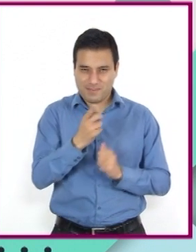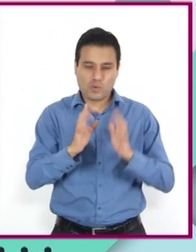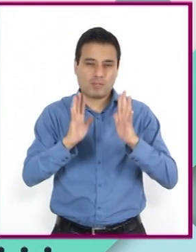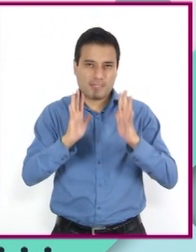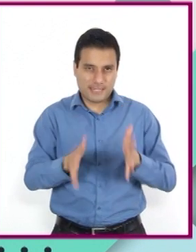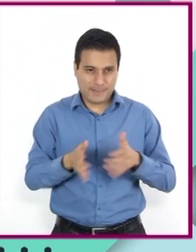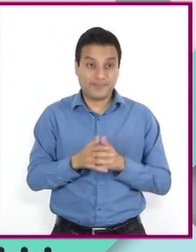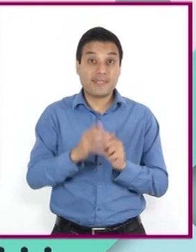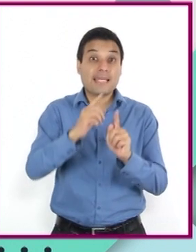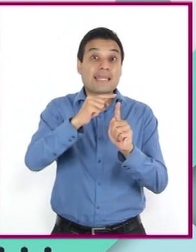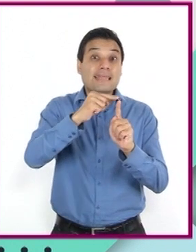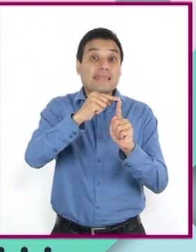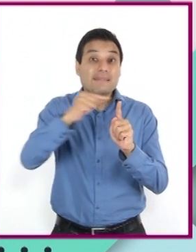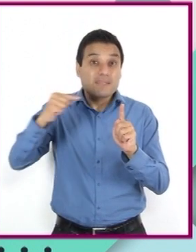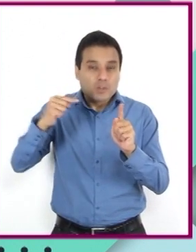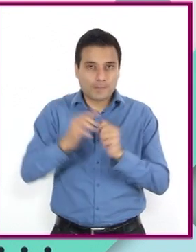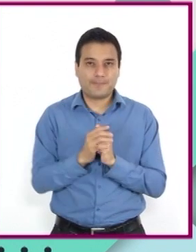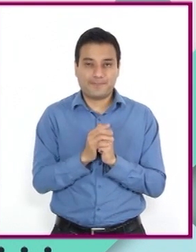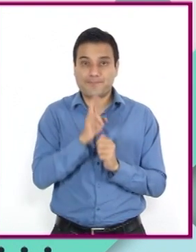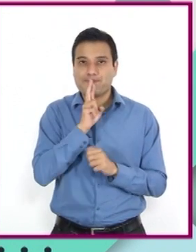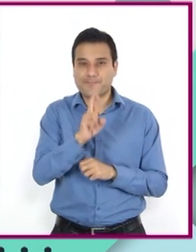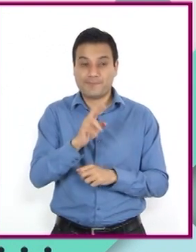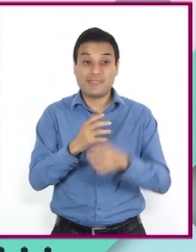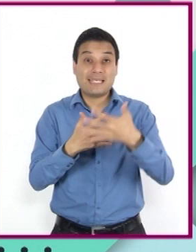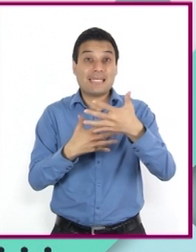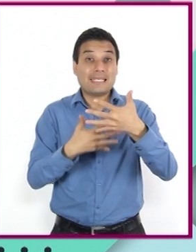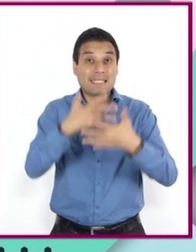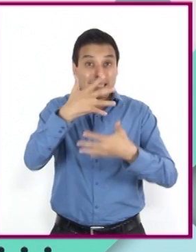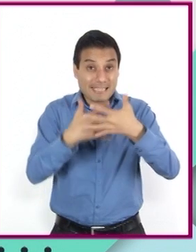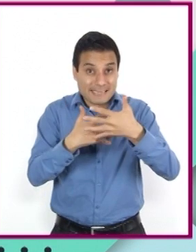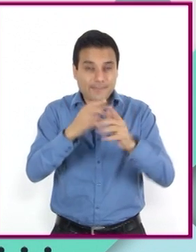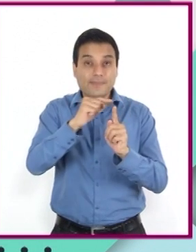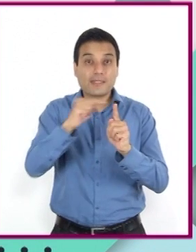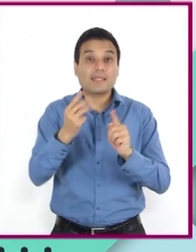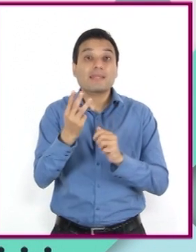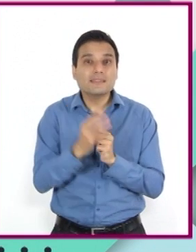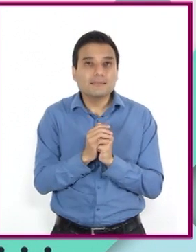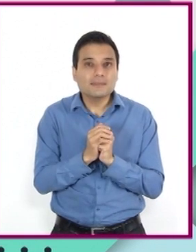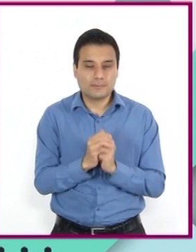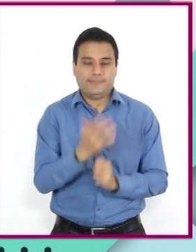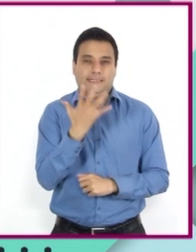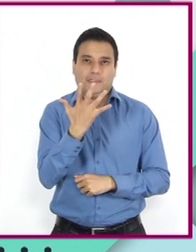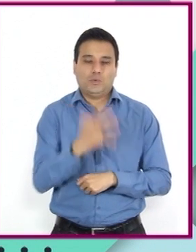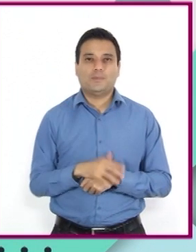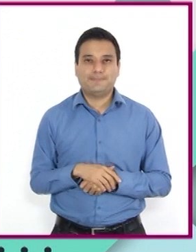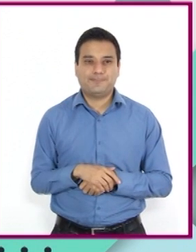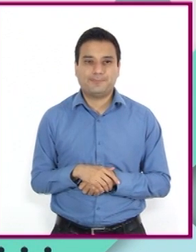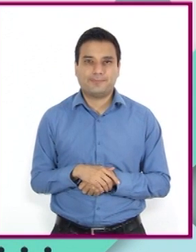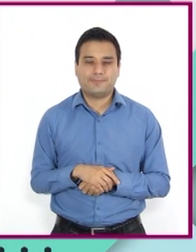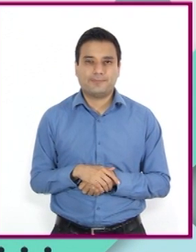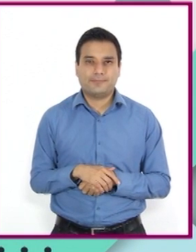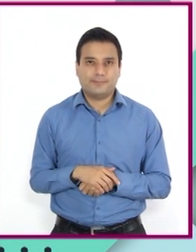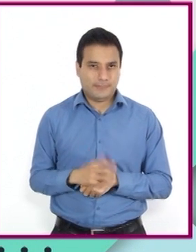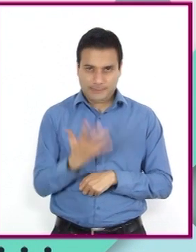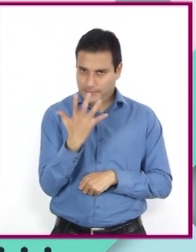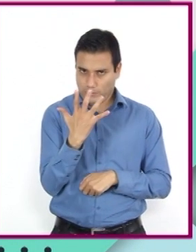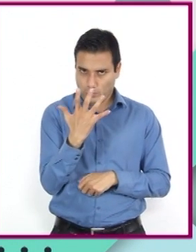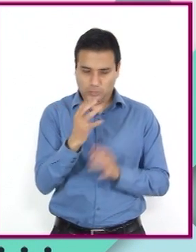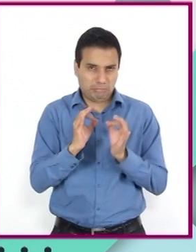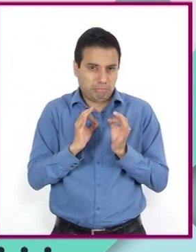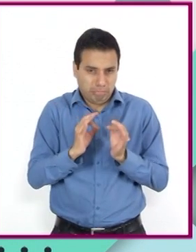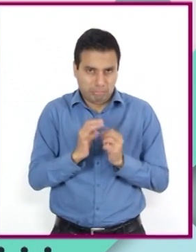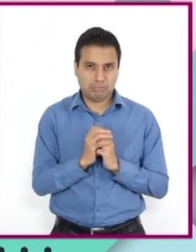la división, es decir, 15 entre 3 igual a 5. Pero este solo es el valor